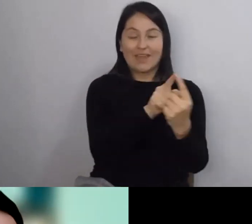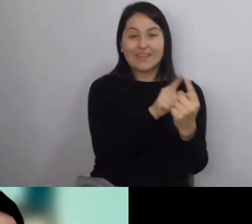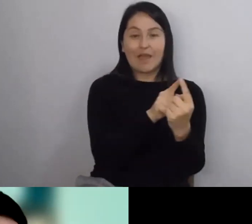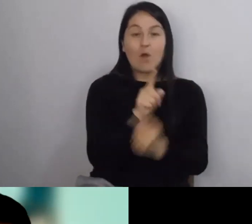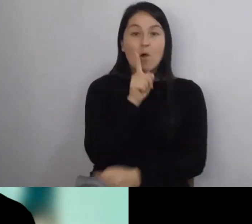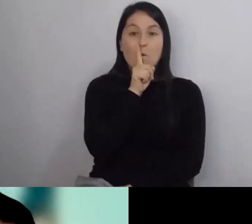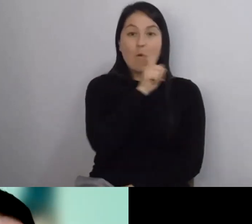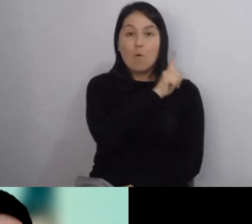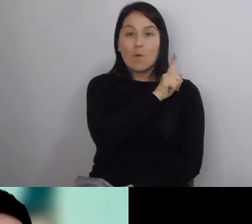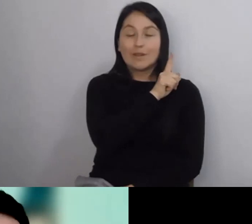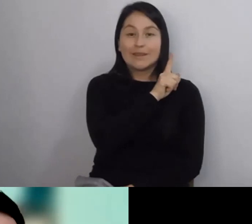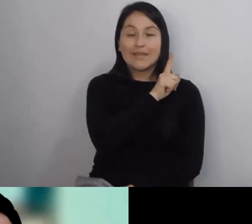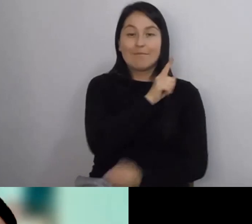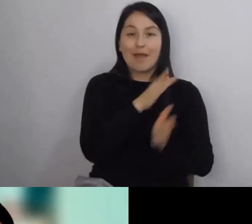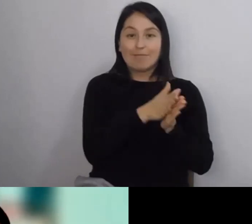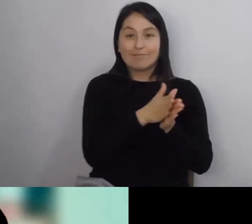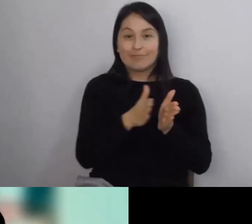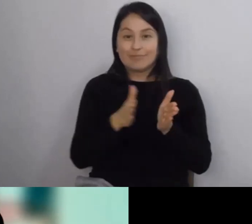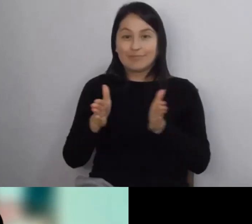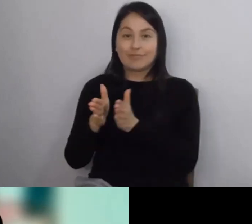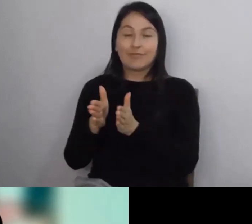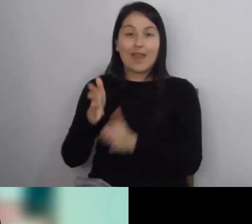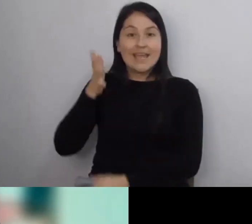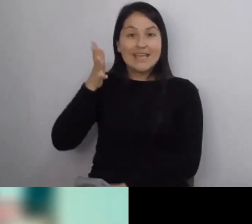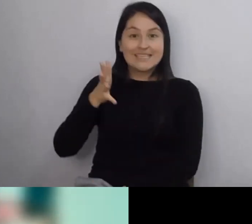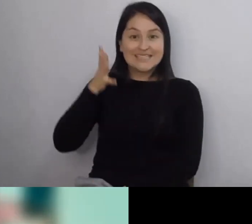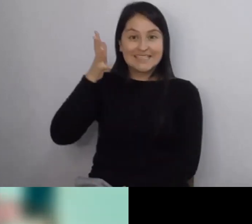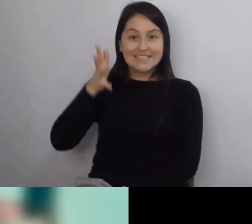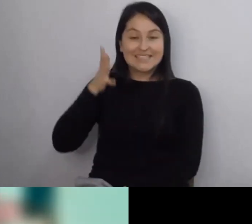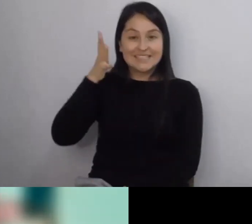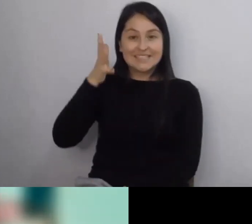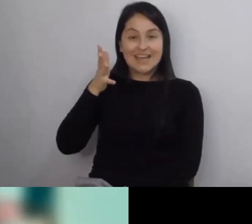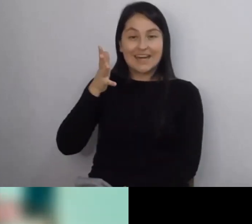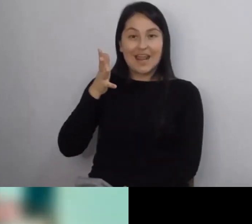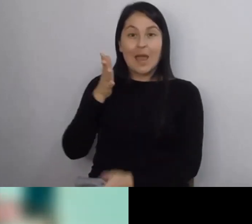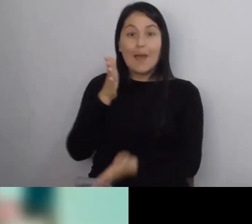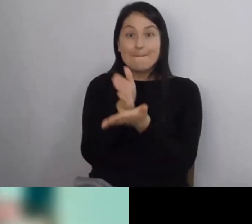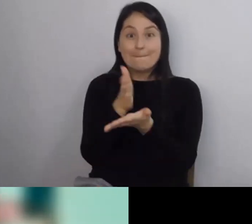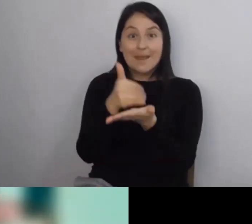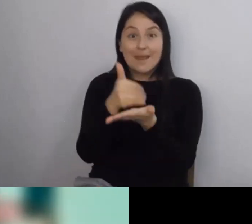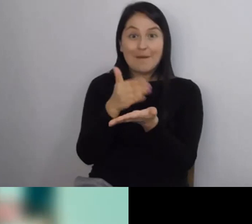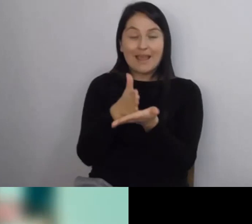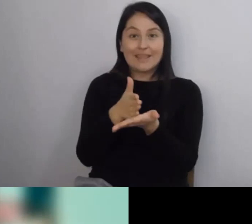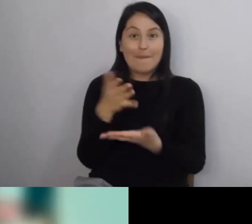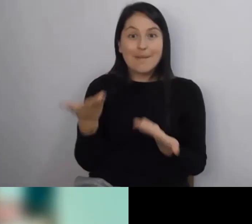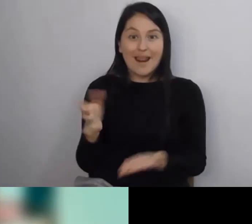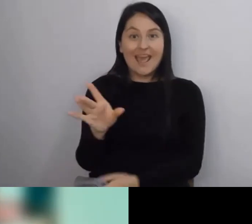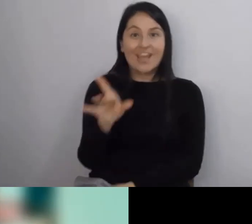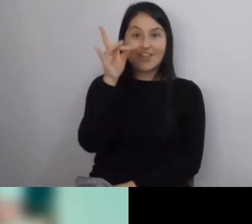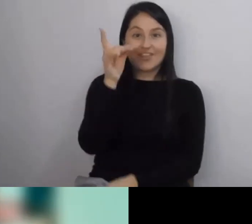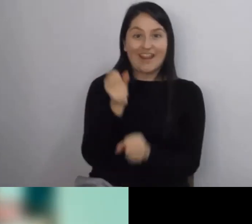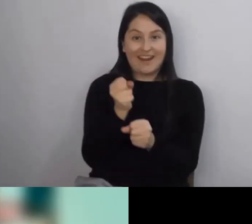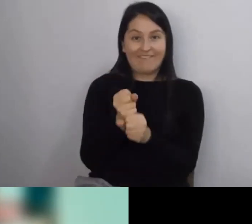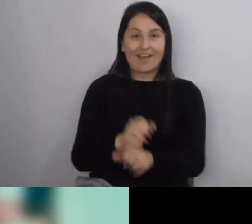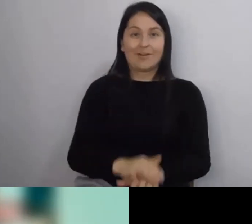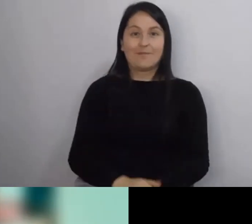última etapa de este primer encuentro virtual. Prepárate para encontrar trabajo. Sí, Mauro, muy cortito.